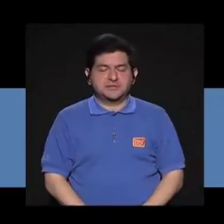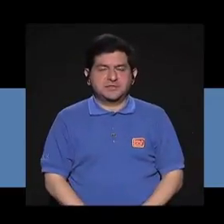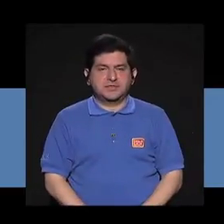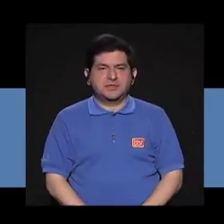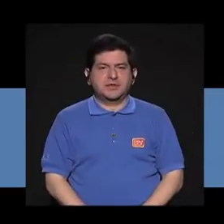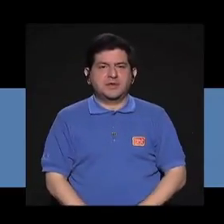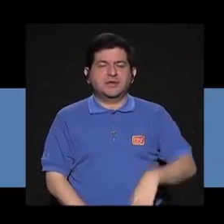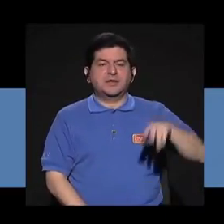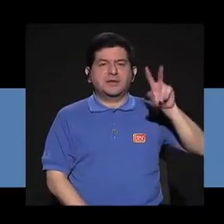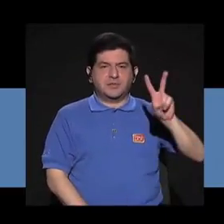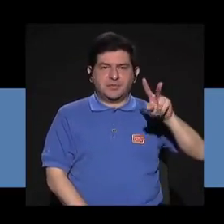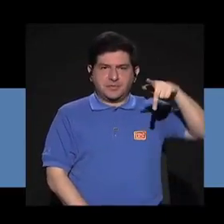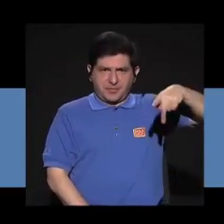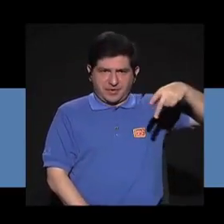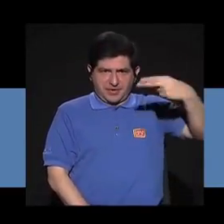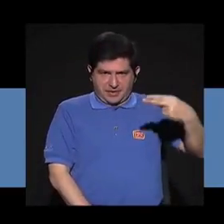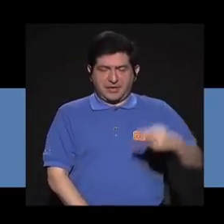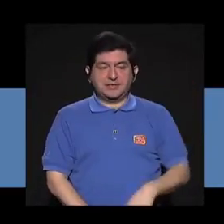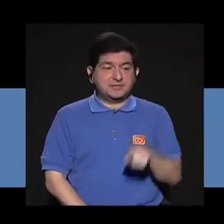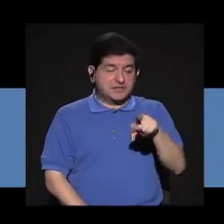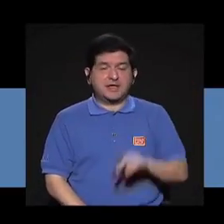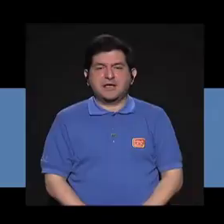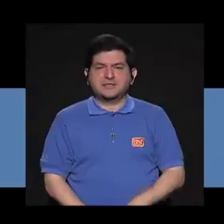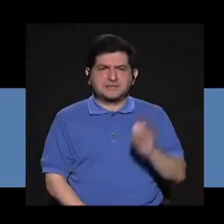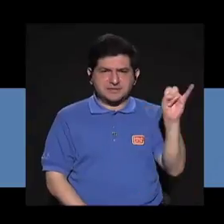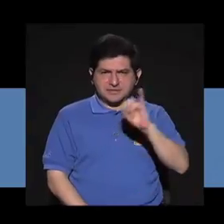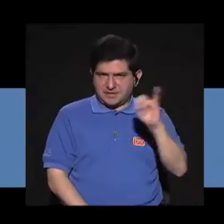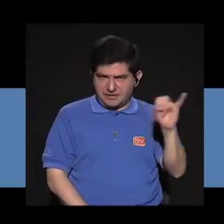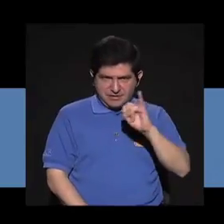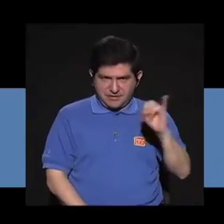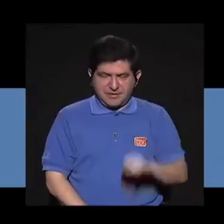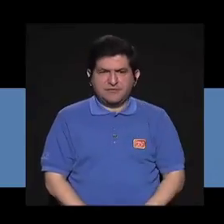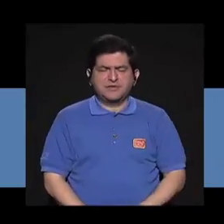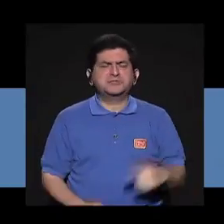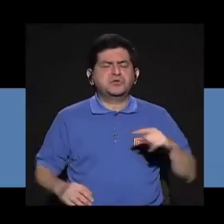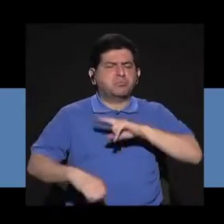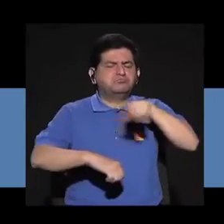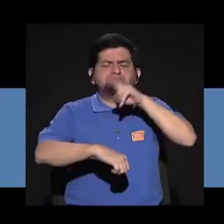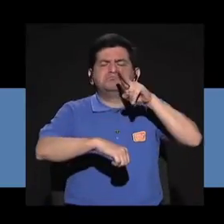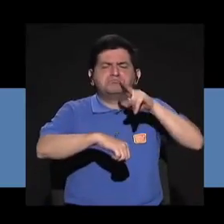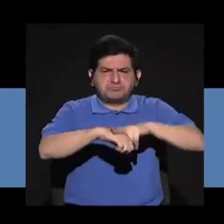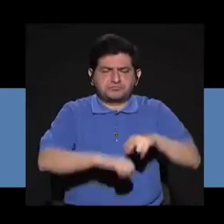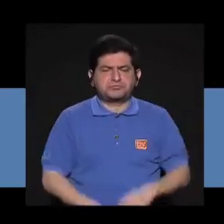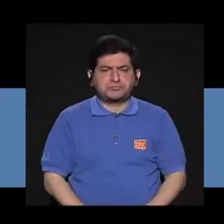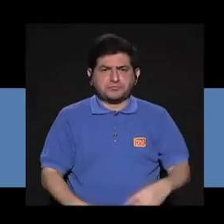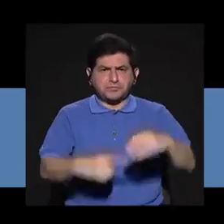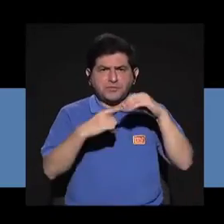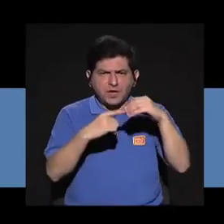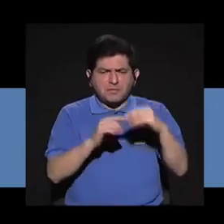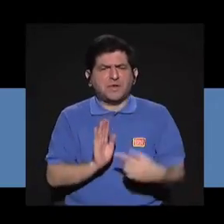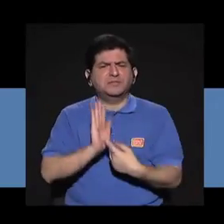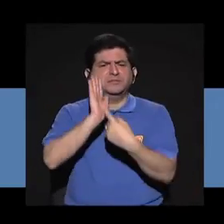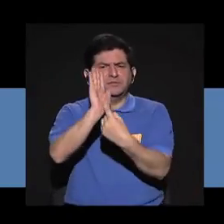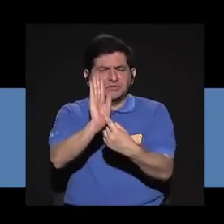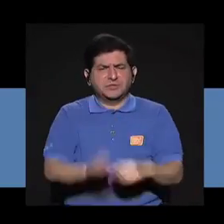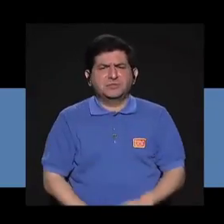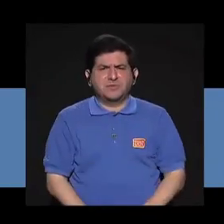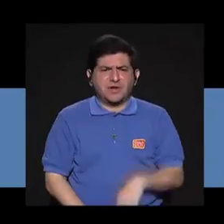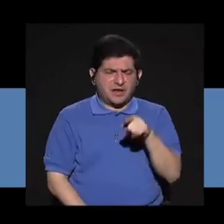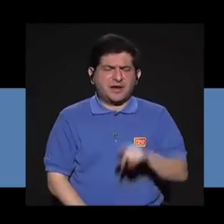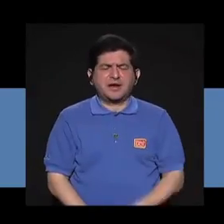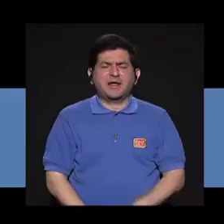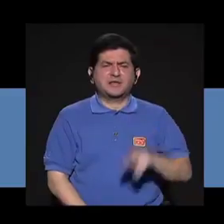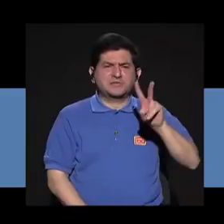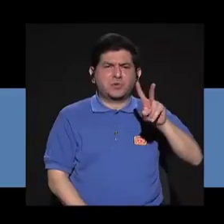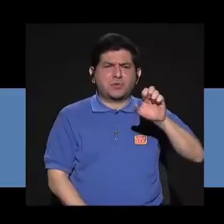del papiloma humano. Este virus es la infección de transmisión sexual más común. Su principal manifestación